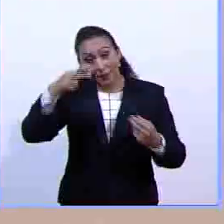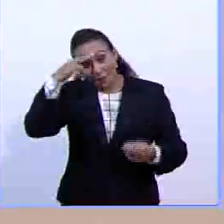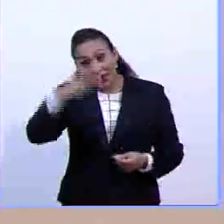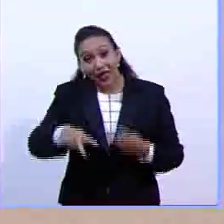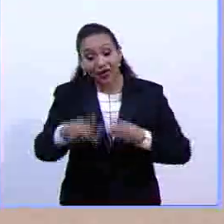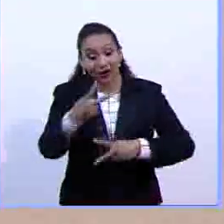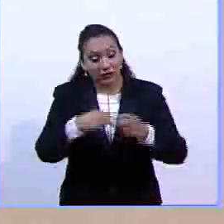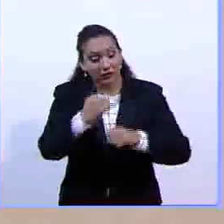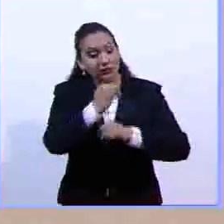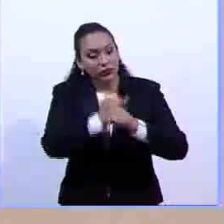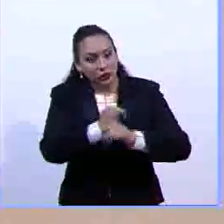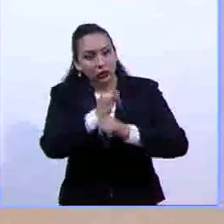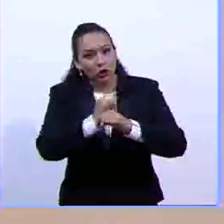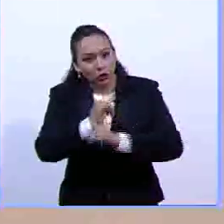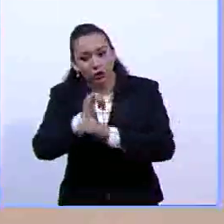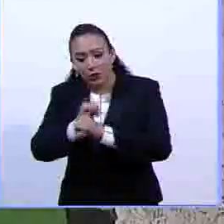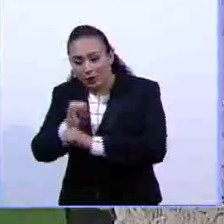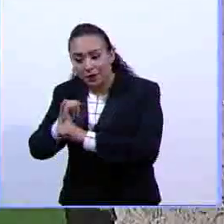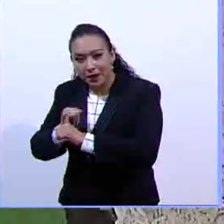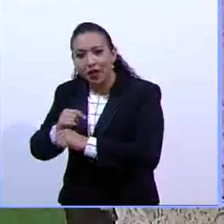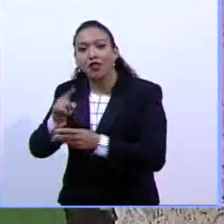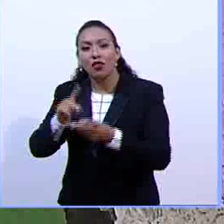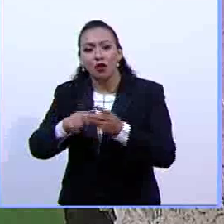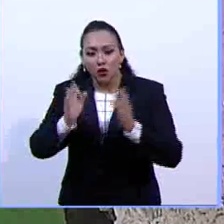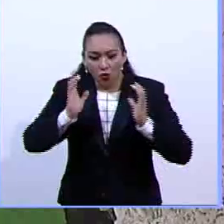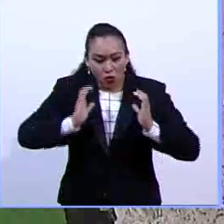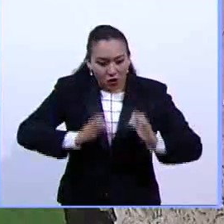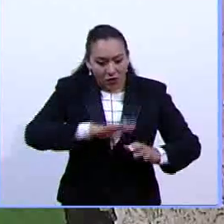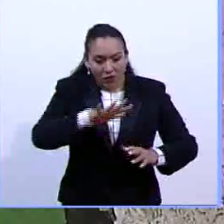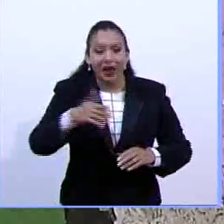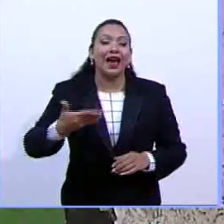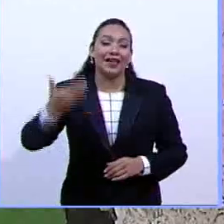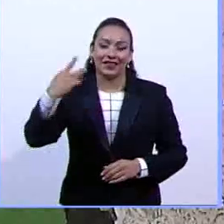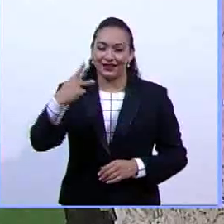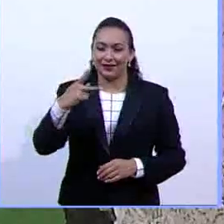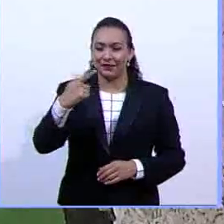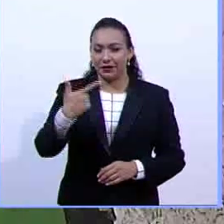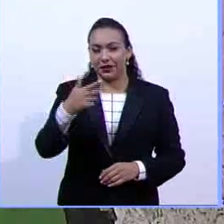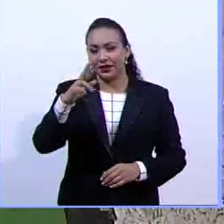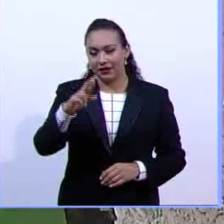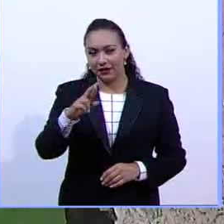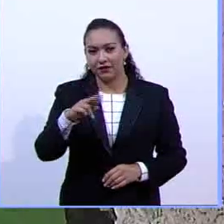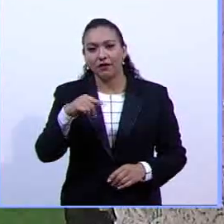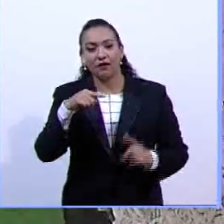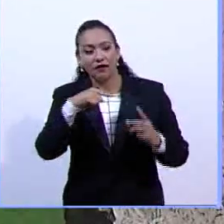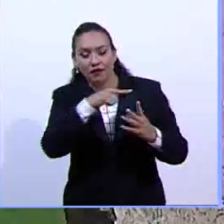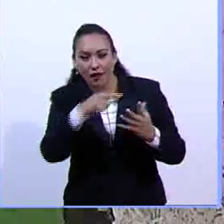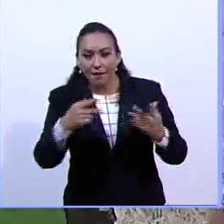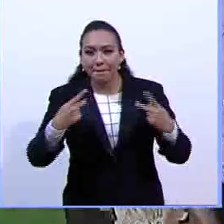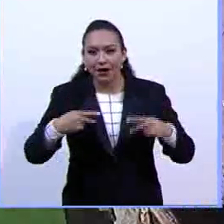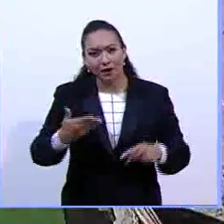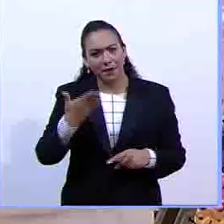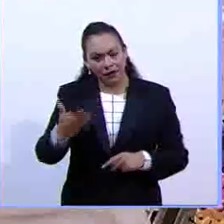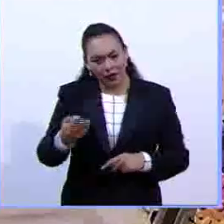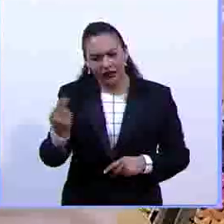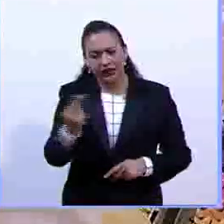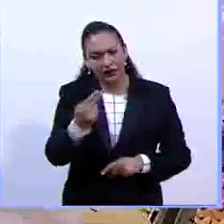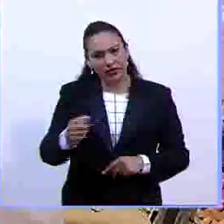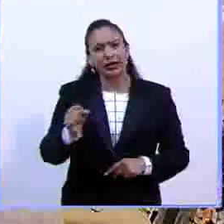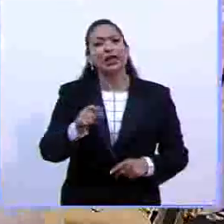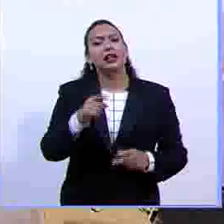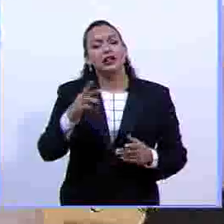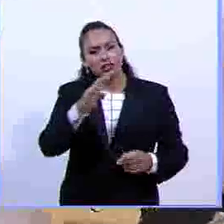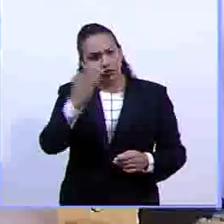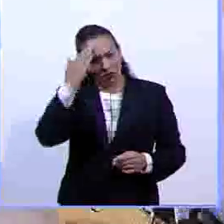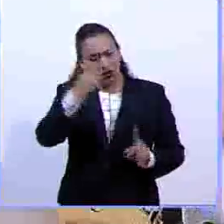por lo que iniciaron una serie de diligencias ante la entonces PGR, dentro de las cuales solicitaron ser reconocidas como